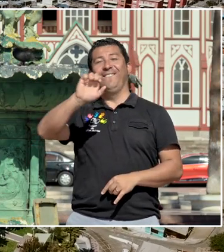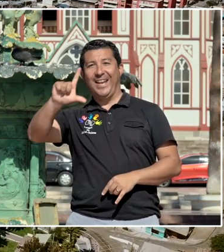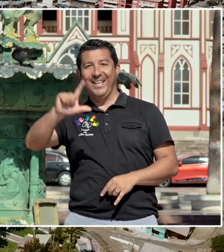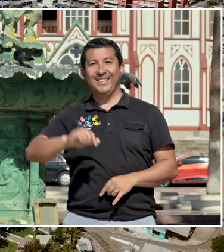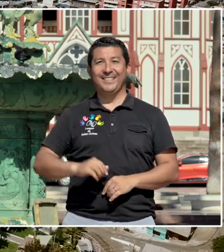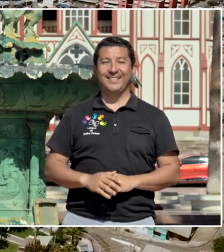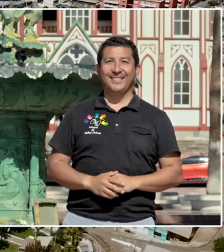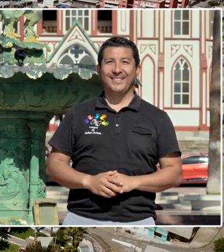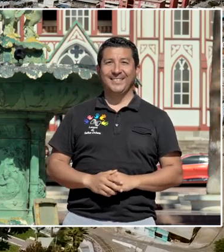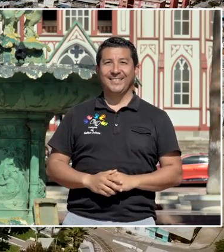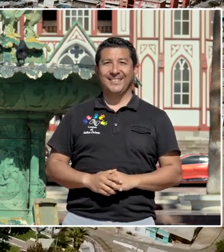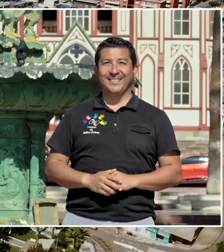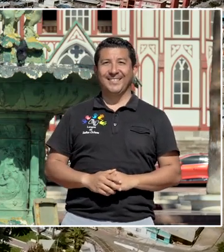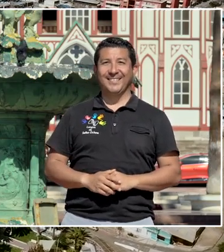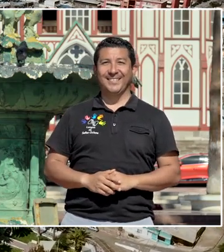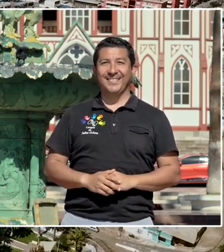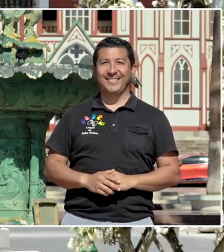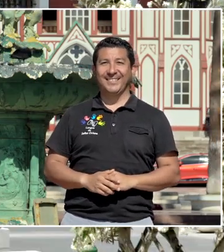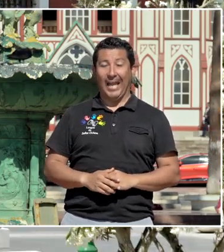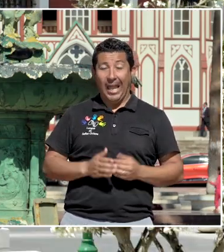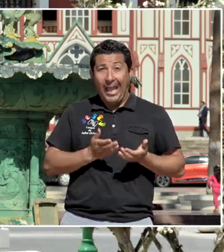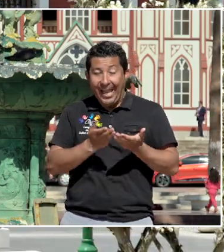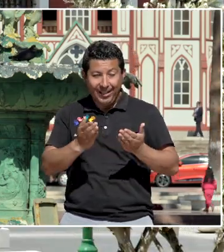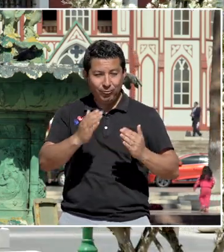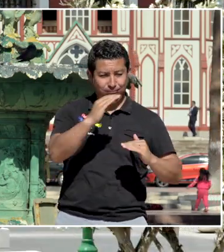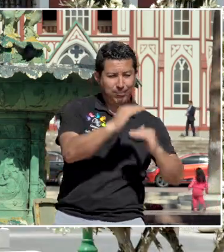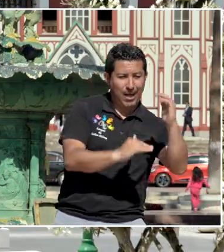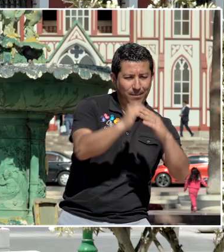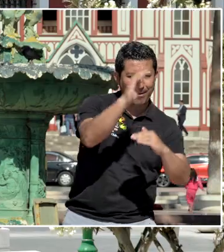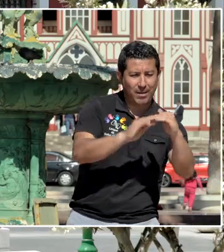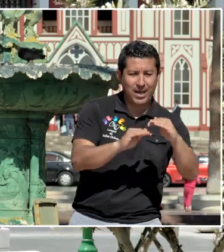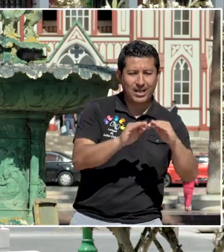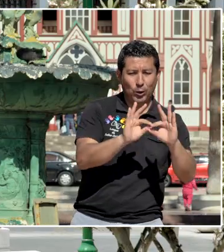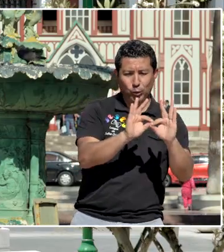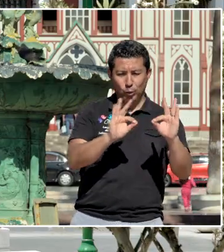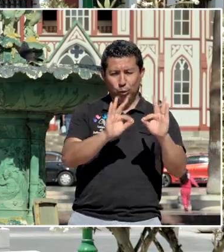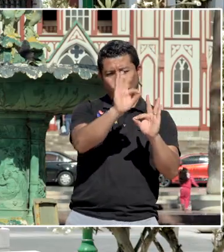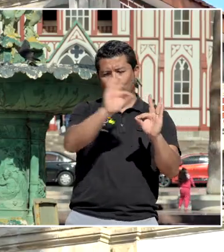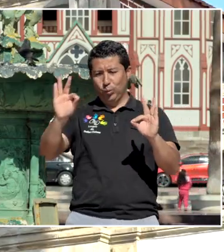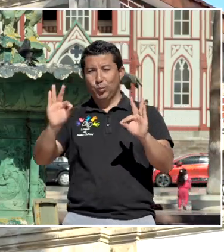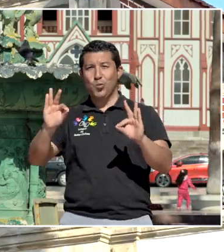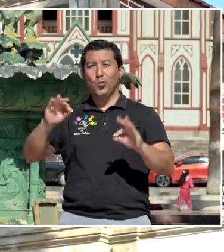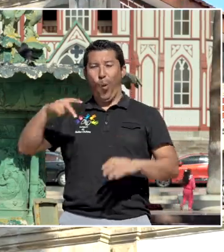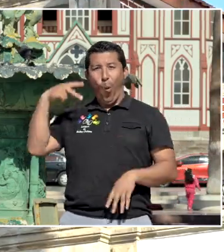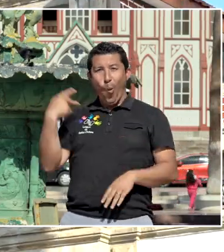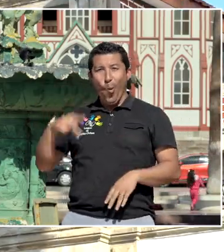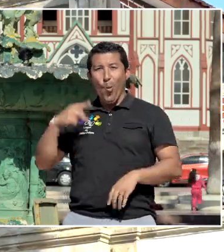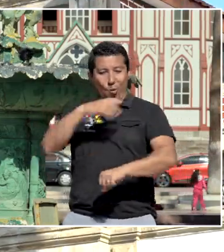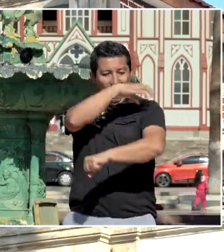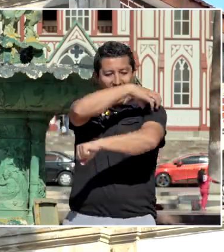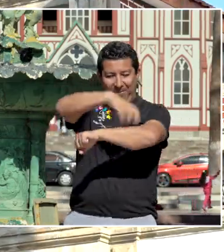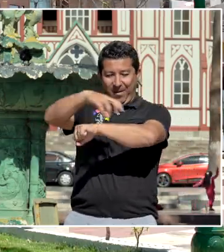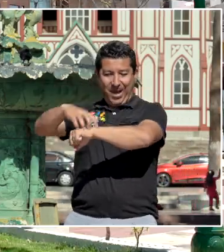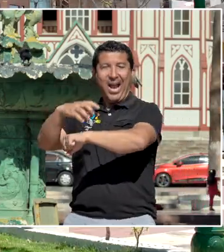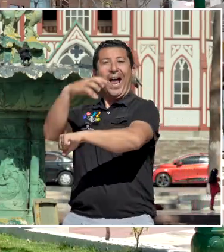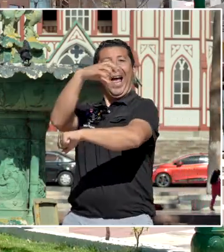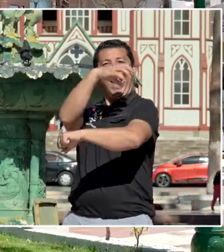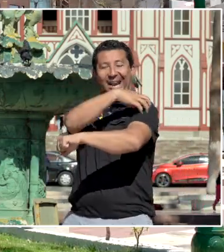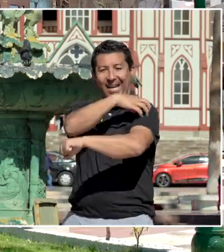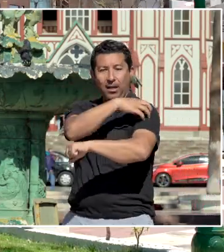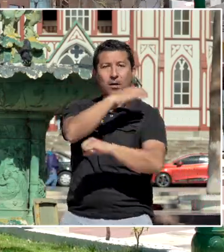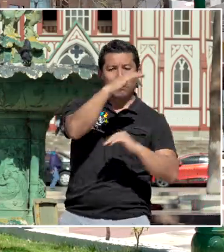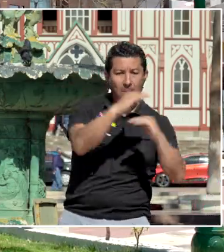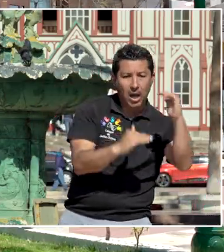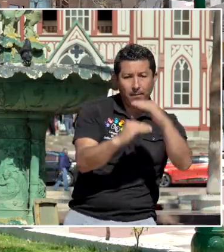manzana de eifel además de ser una riqueza arquitectónica para nuestra región estas